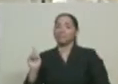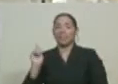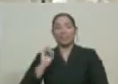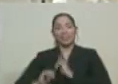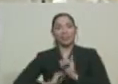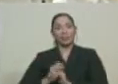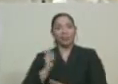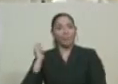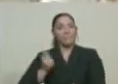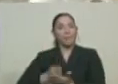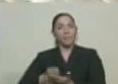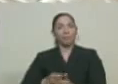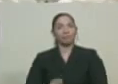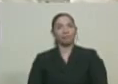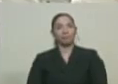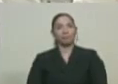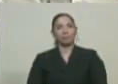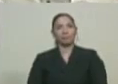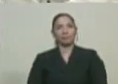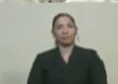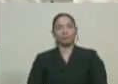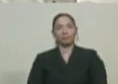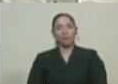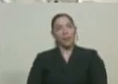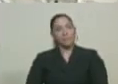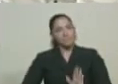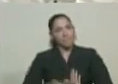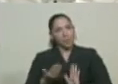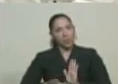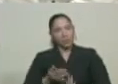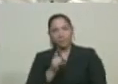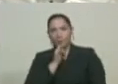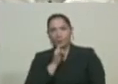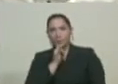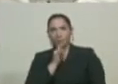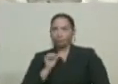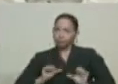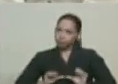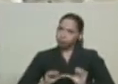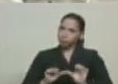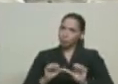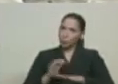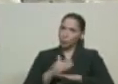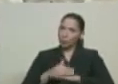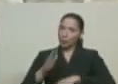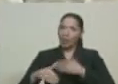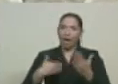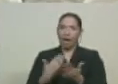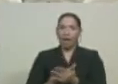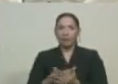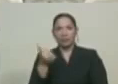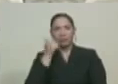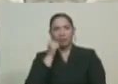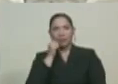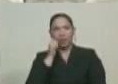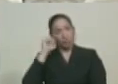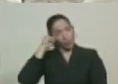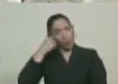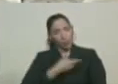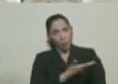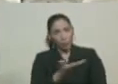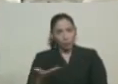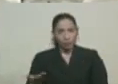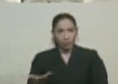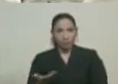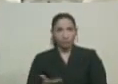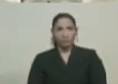Son anuncios importantes. El censo, entonces, continúa desde este jueves hasta el día sábado. Recuerden ustedes que en todos los